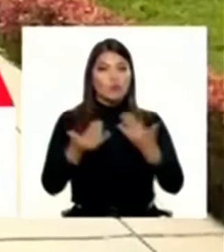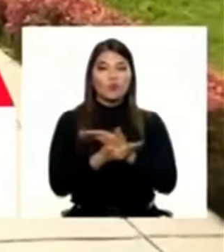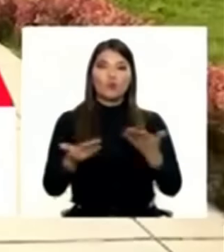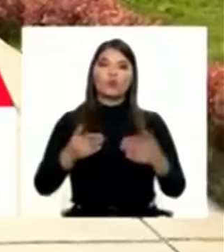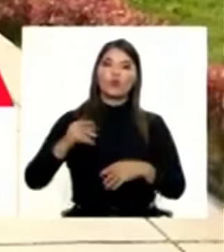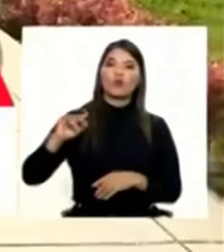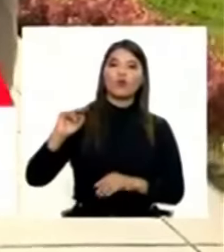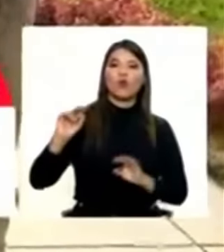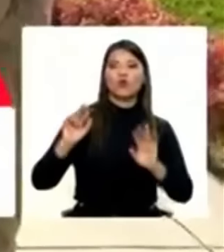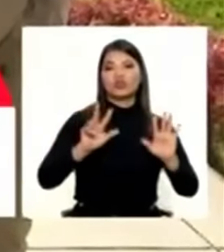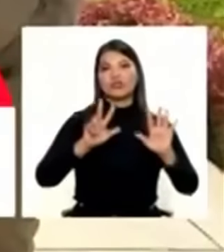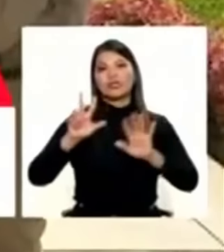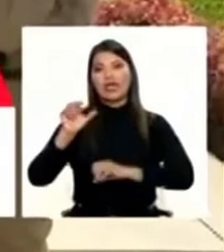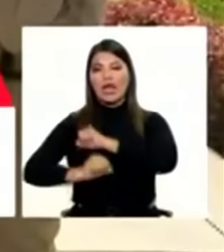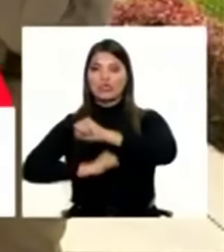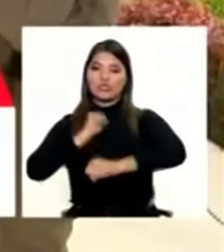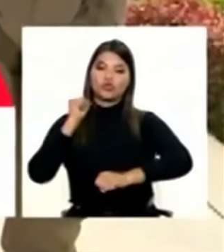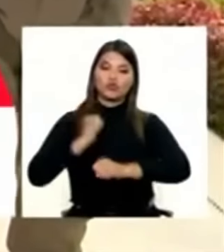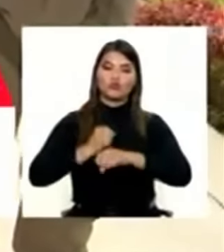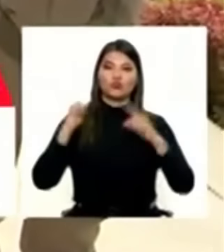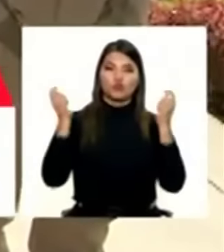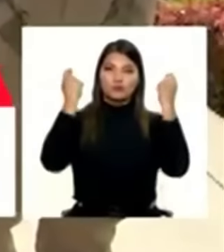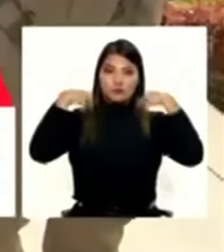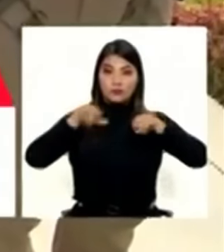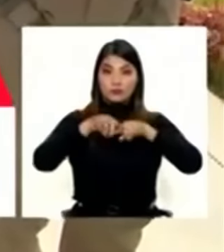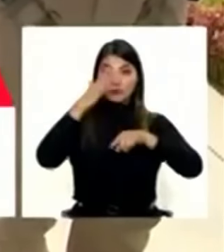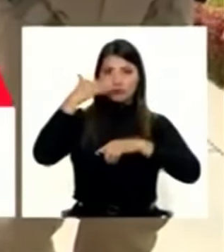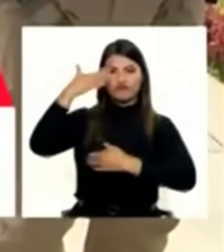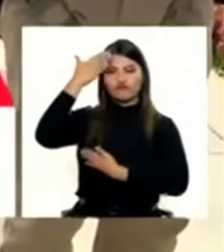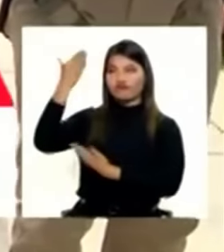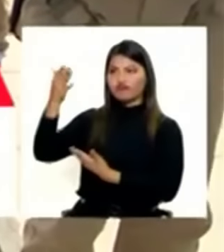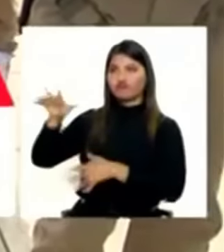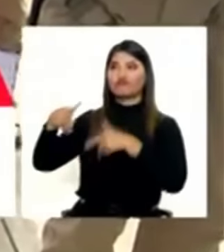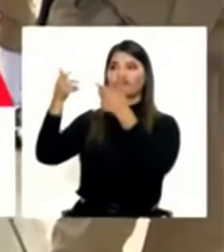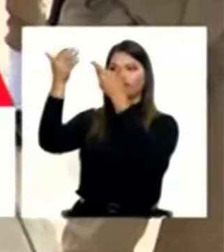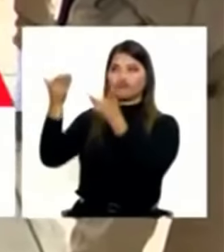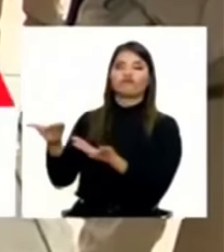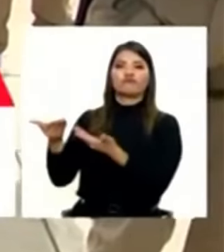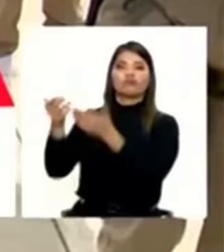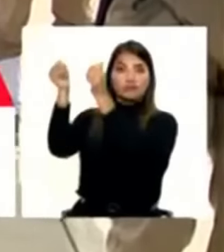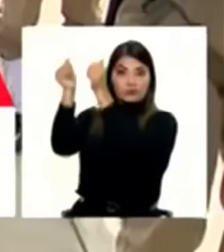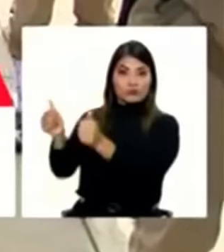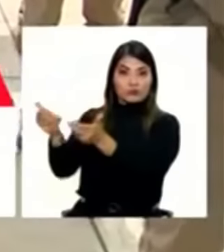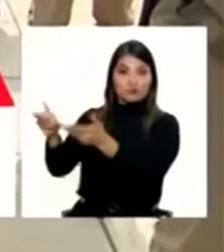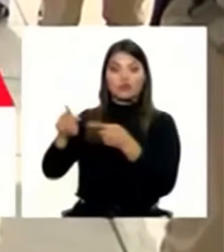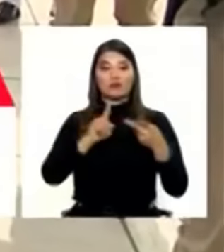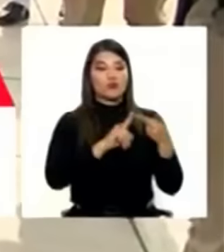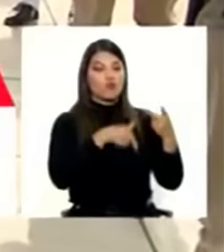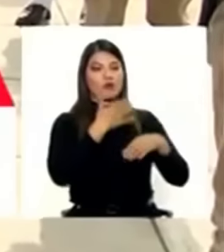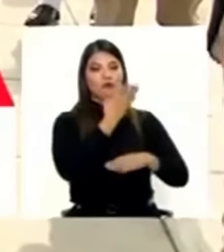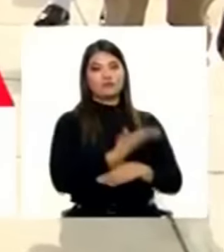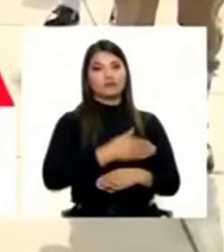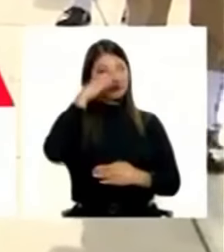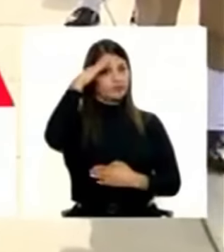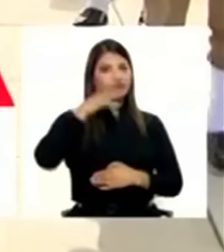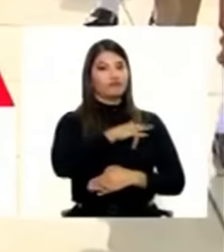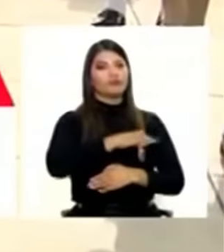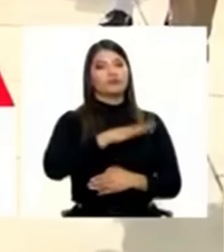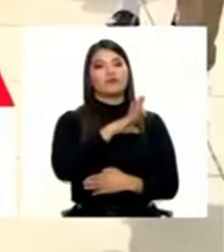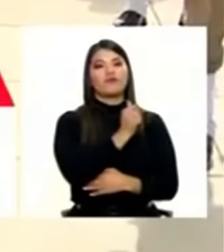el 83º aniversario de inmolación del capitán FAP José Abelardo Quiñones y Día de la Fuerza Aérea del